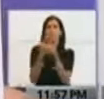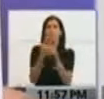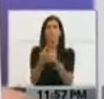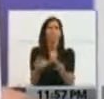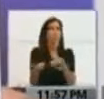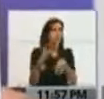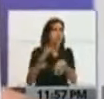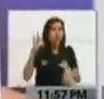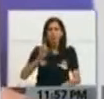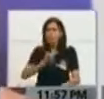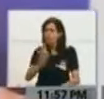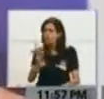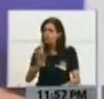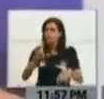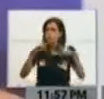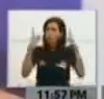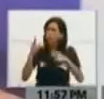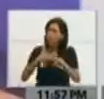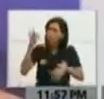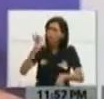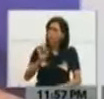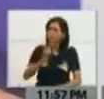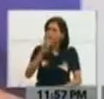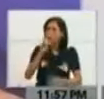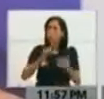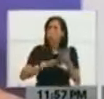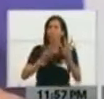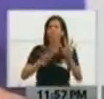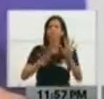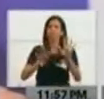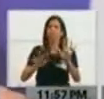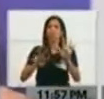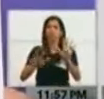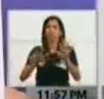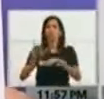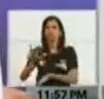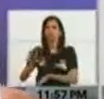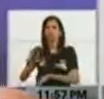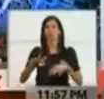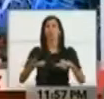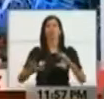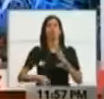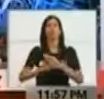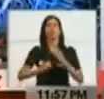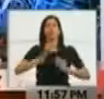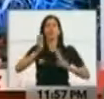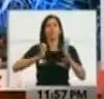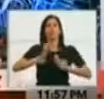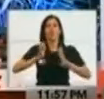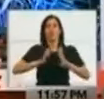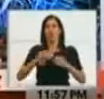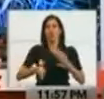nosotros. Esto fue en el año 83, pero emociona todavía, ¿verdad? ¿Ah?